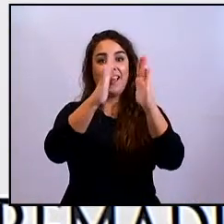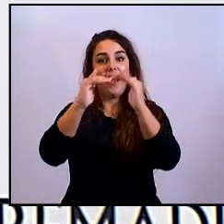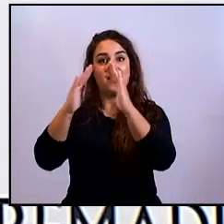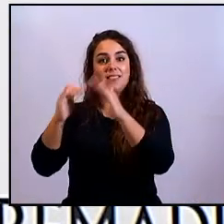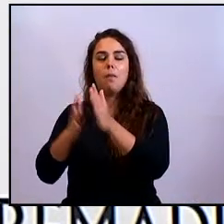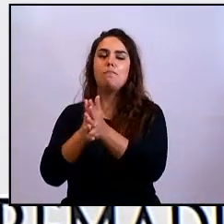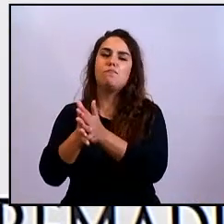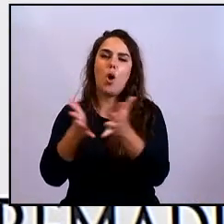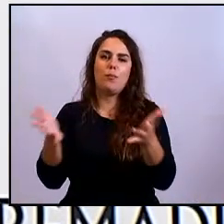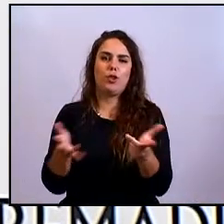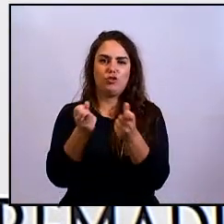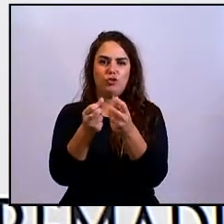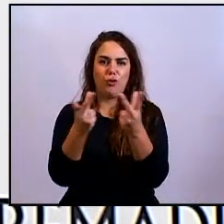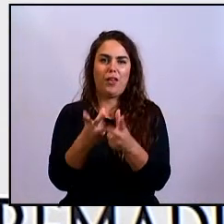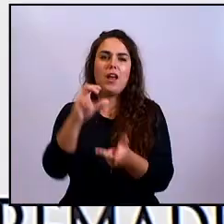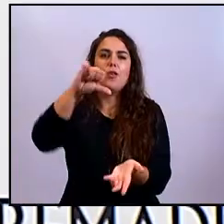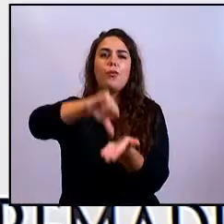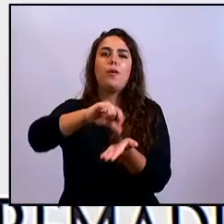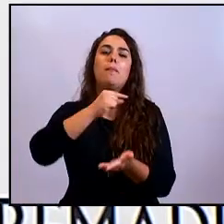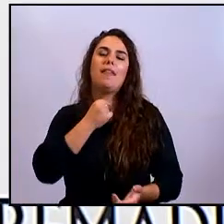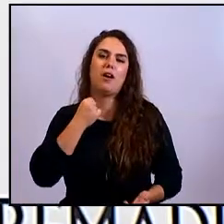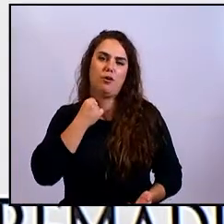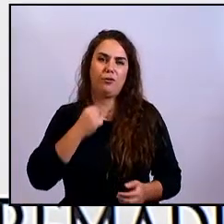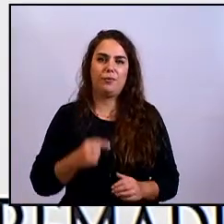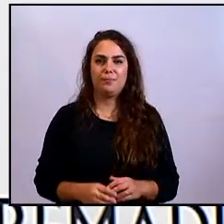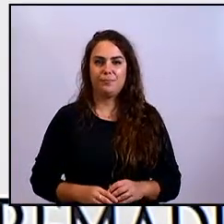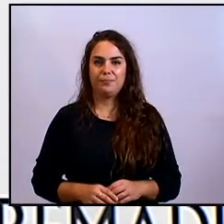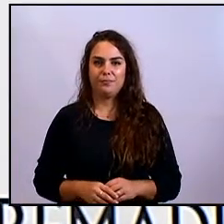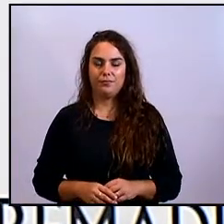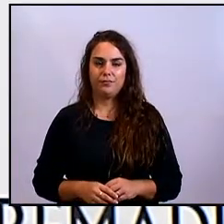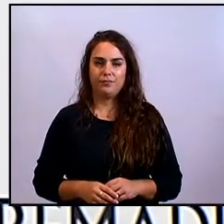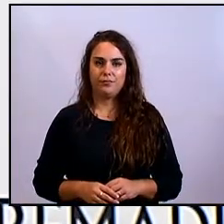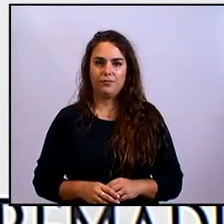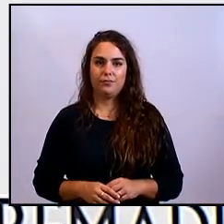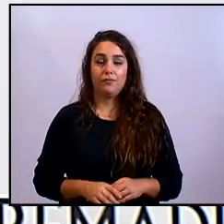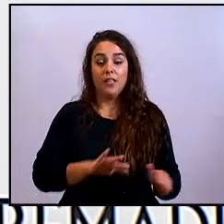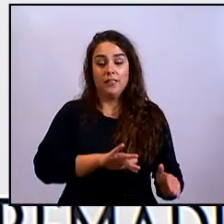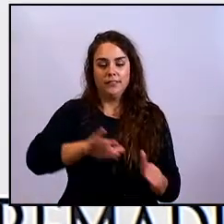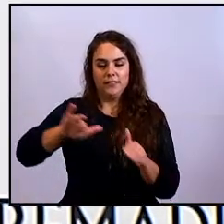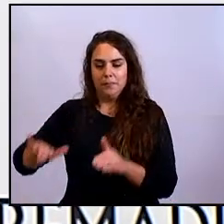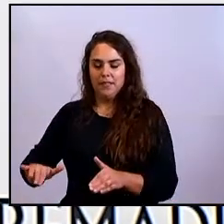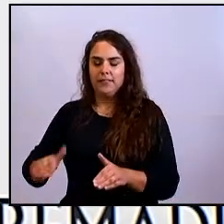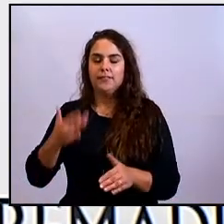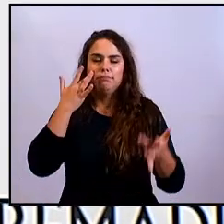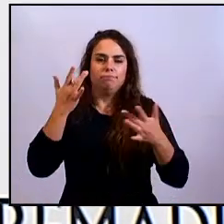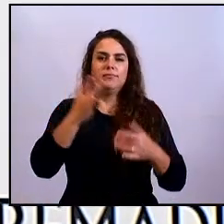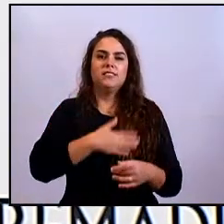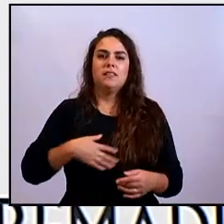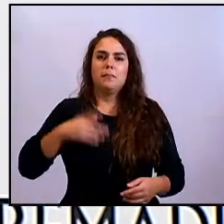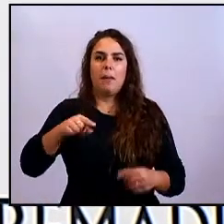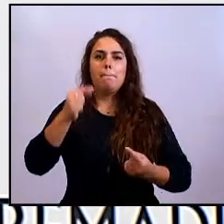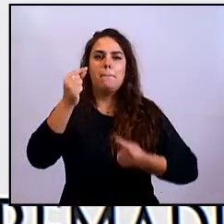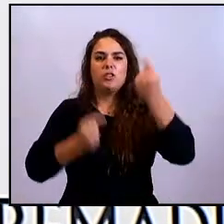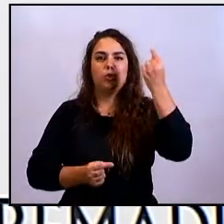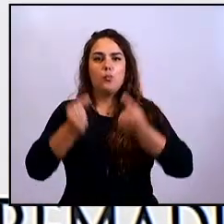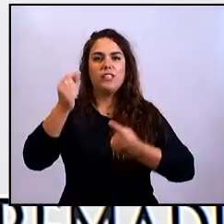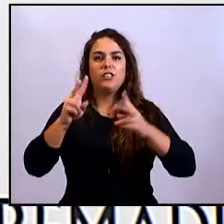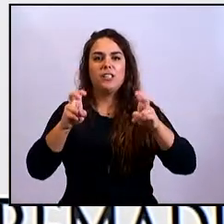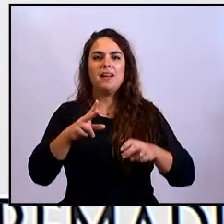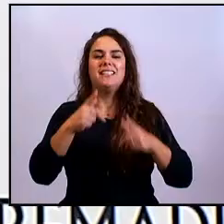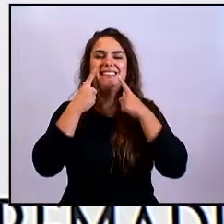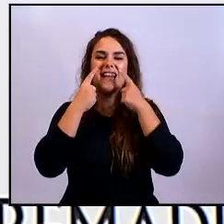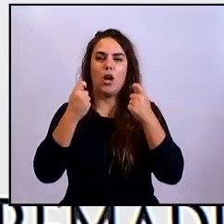promoción social en la ciudad de Badajoz. Por otro lado, quiero destacar el aumento del presupuesto de salud